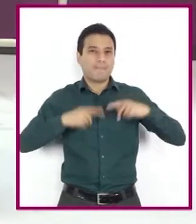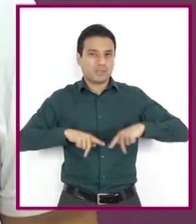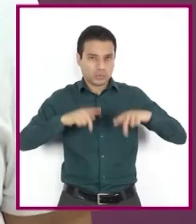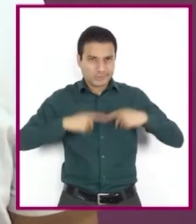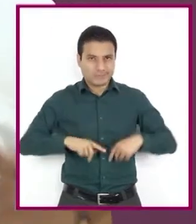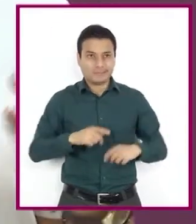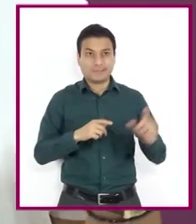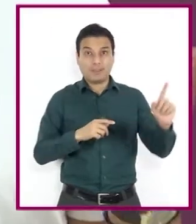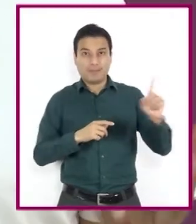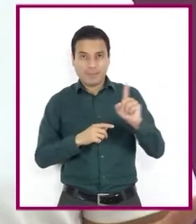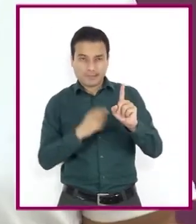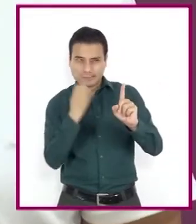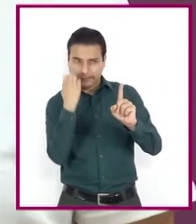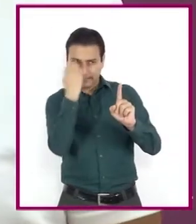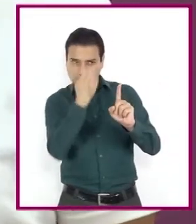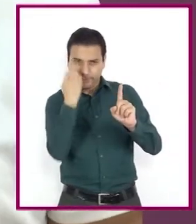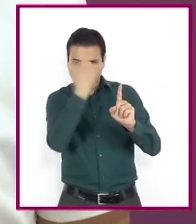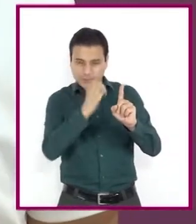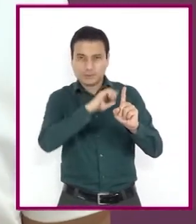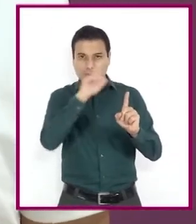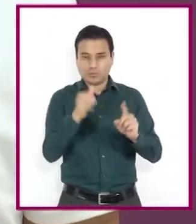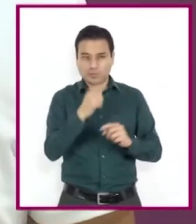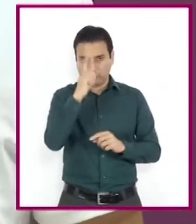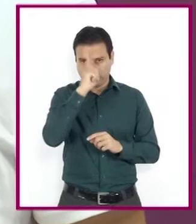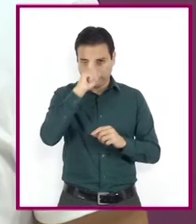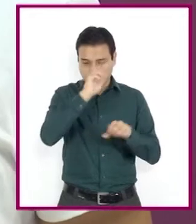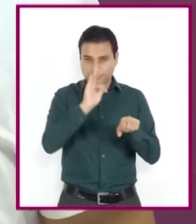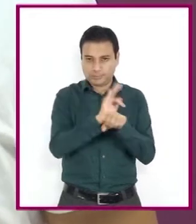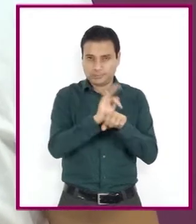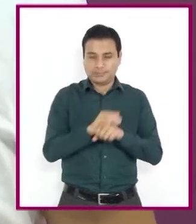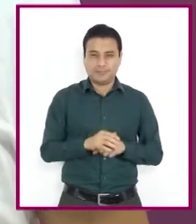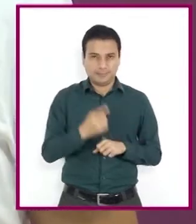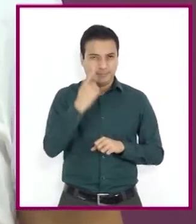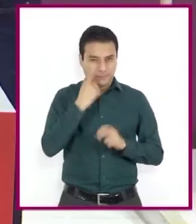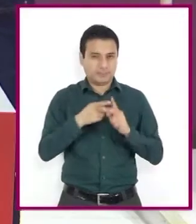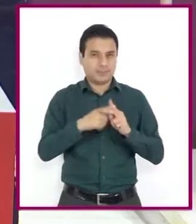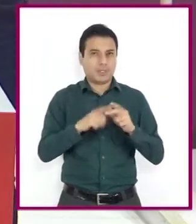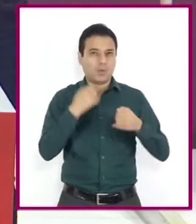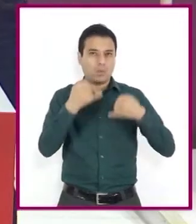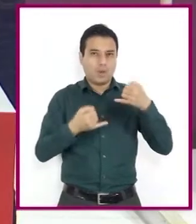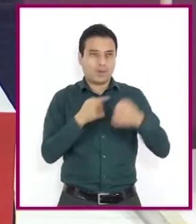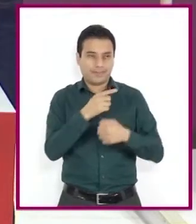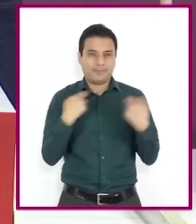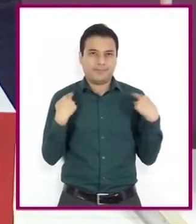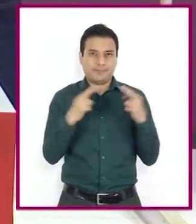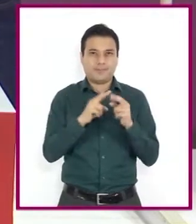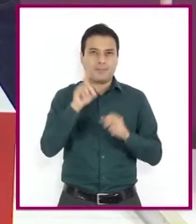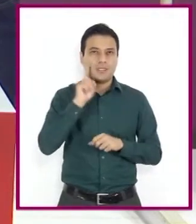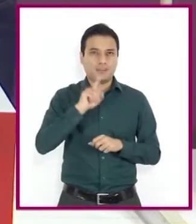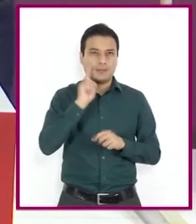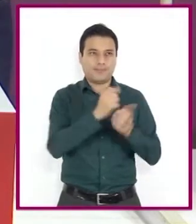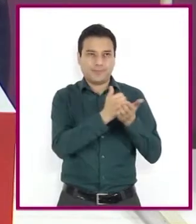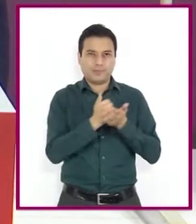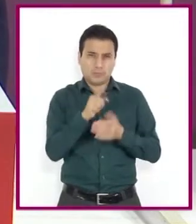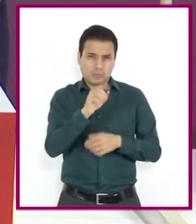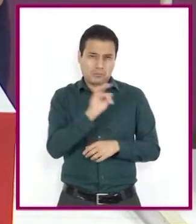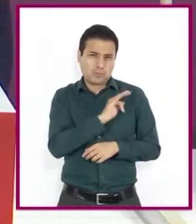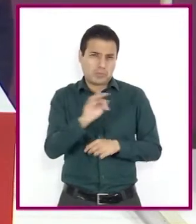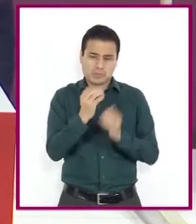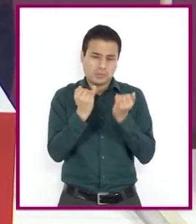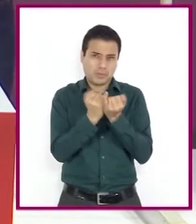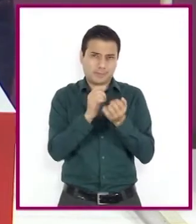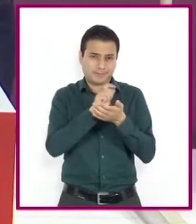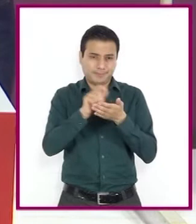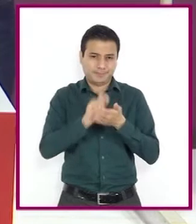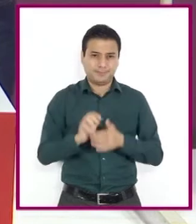ello. Iniciamos con nuestro crucigrama. La maestra nos apoyará a realizarlo. Ustedes en casa pueden hacerlo.